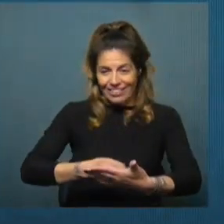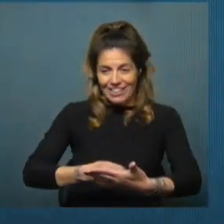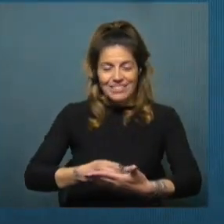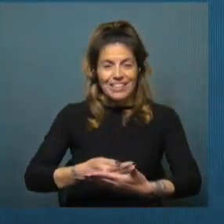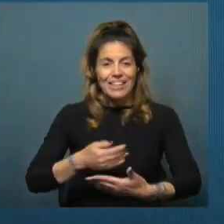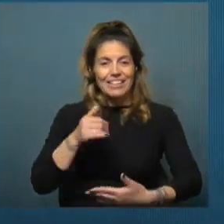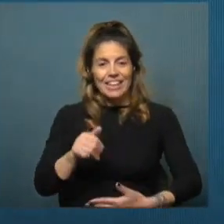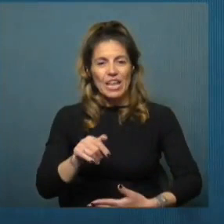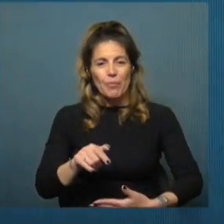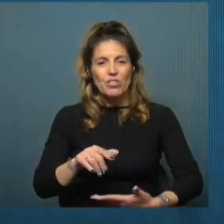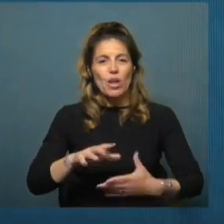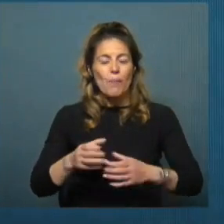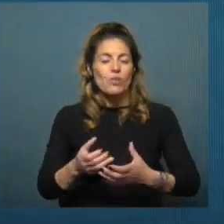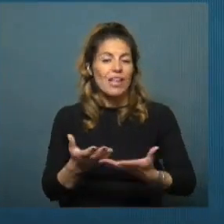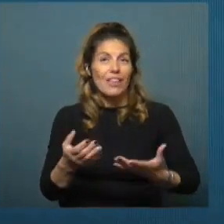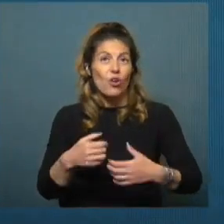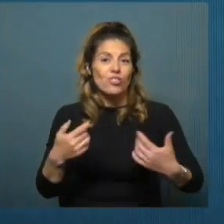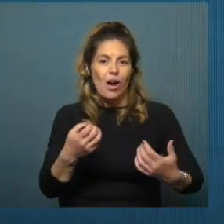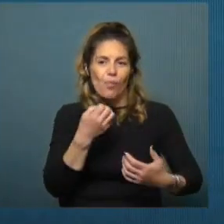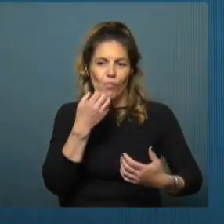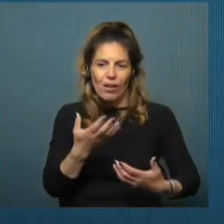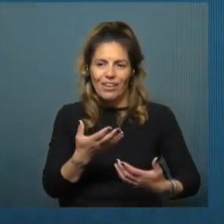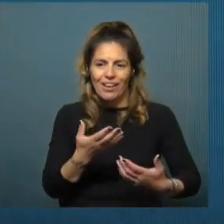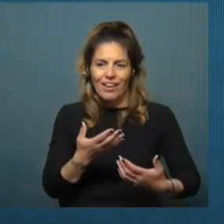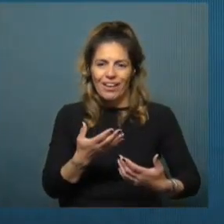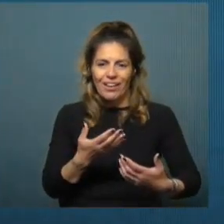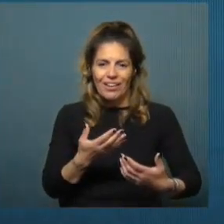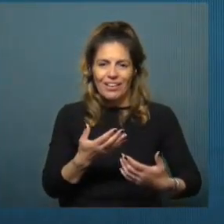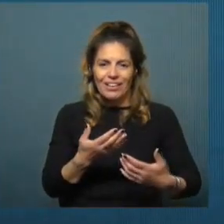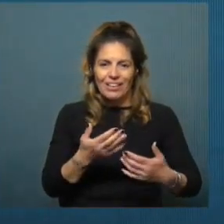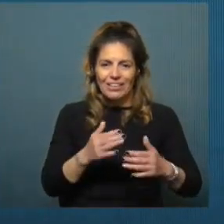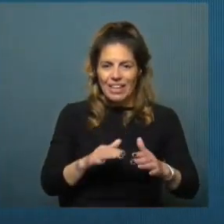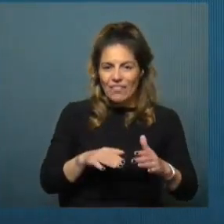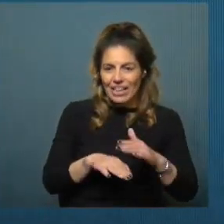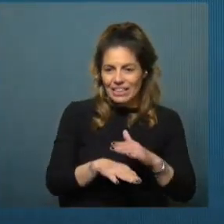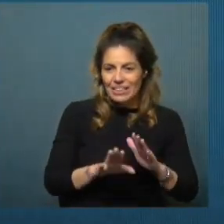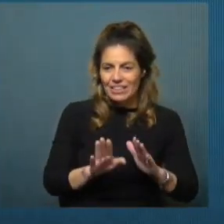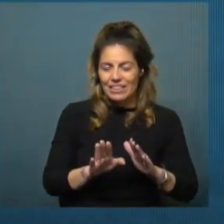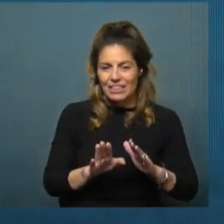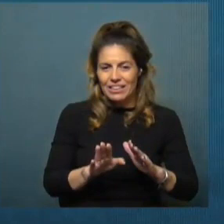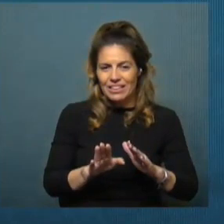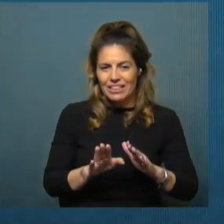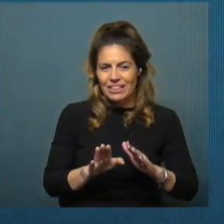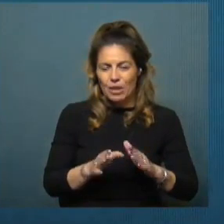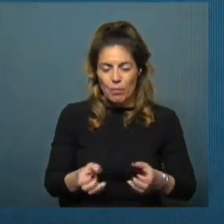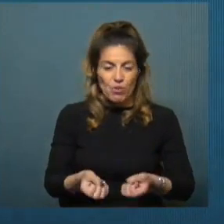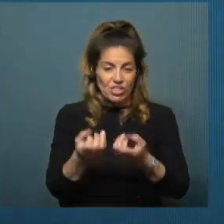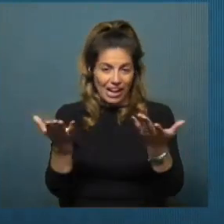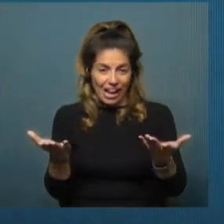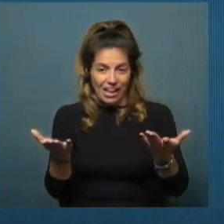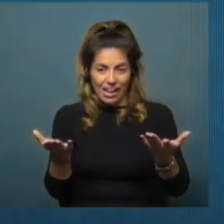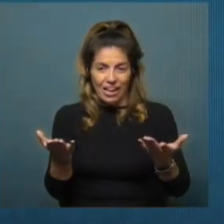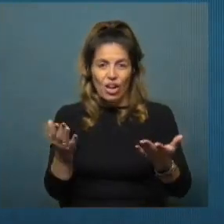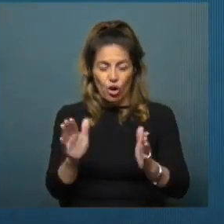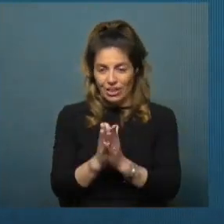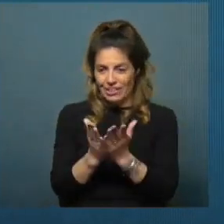ahí una especie de tesoro que estaba en un cajón de la casa de los padres y pudimos como sacarlo a luz a través de